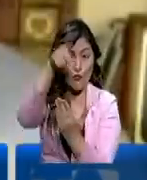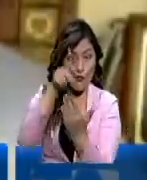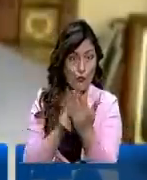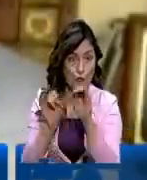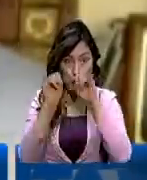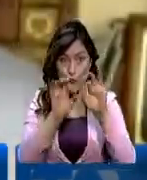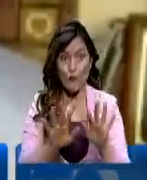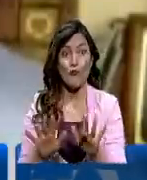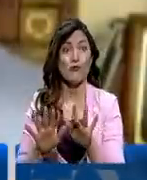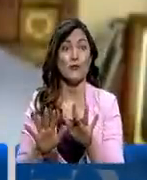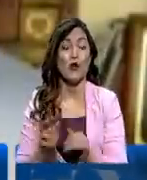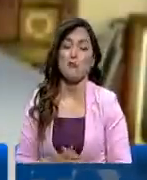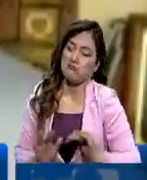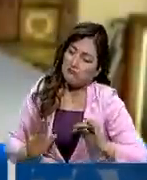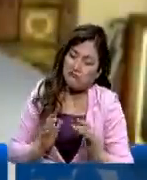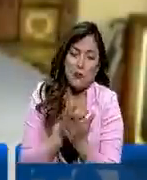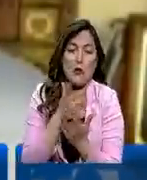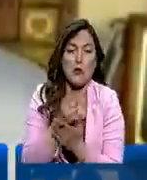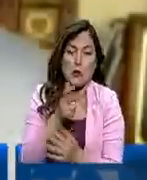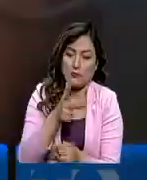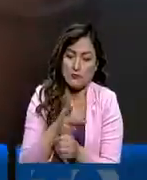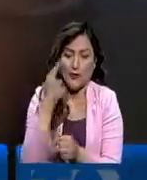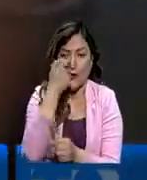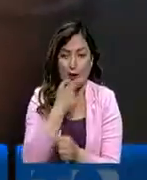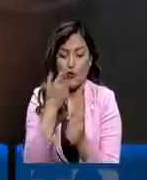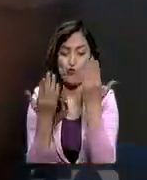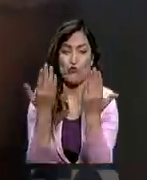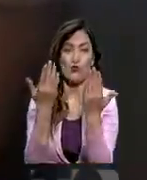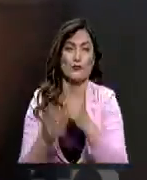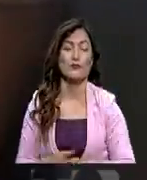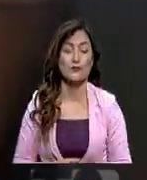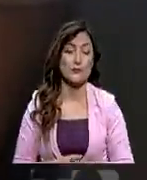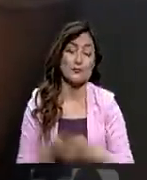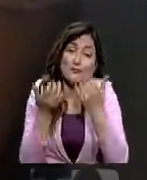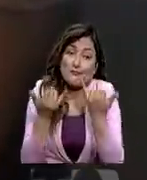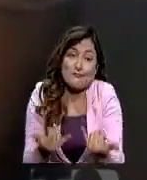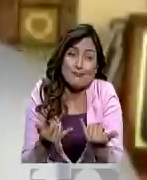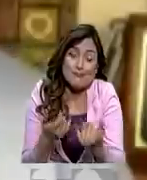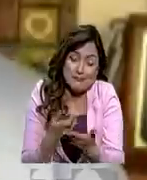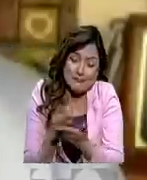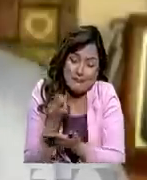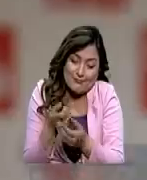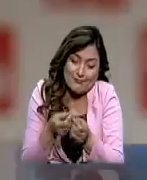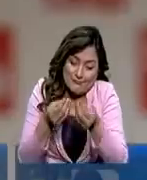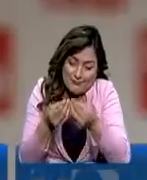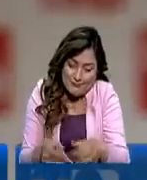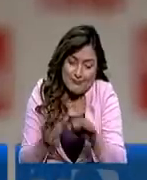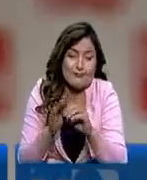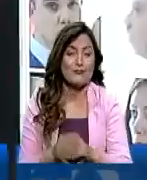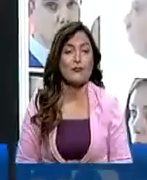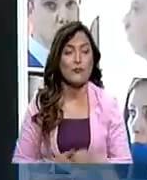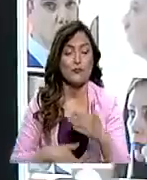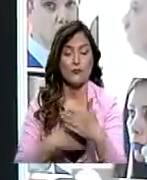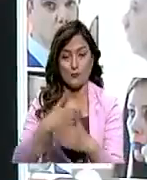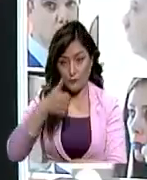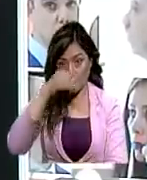pues yo creo que sería el momento para empezar a comprar cámaras de este tipo. Pero mientras tanto, es realmente dinero botado a la basura. Según el nuevo comandante